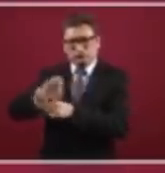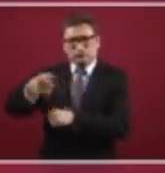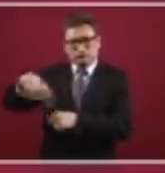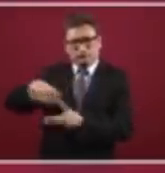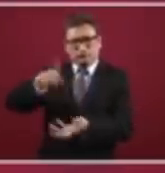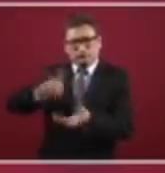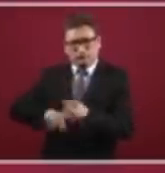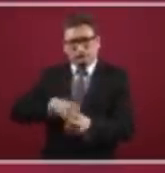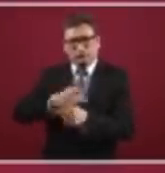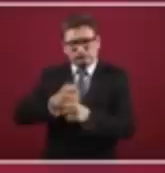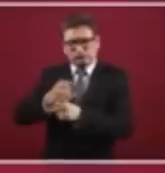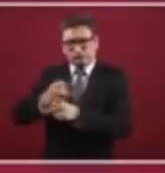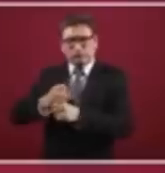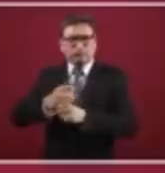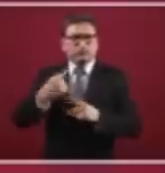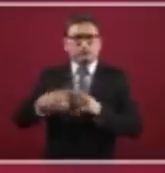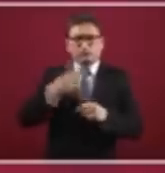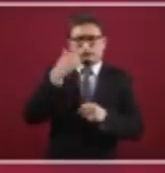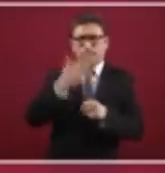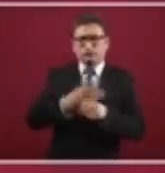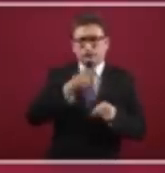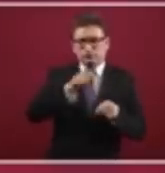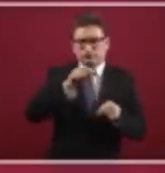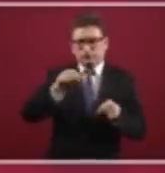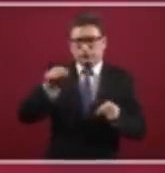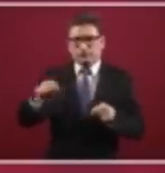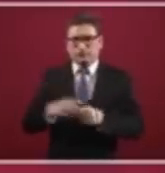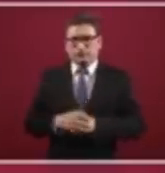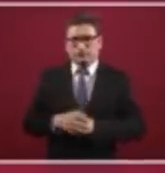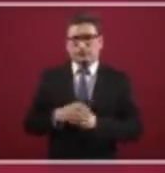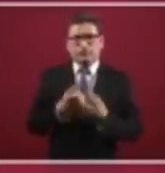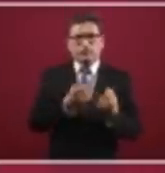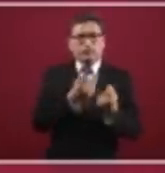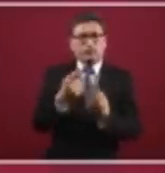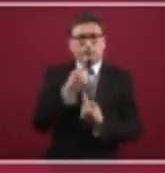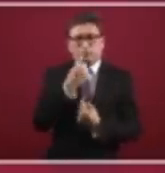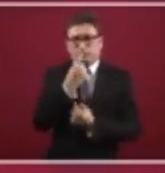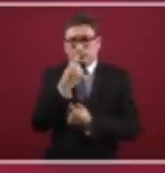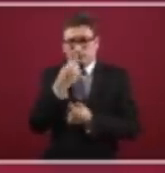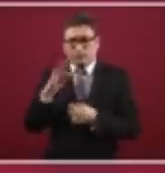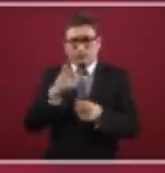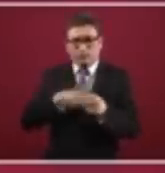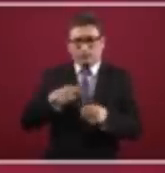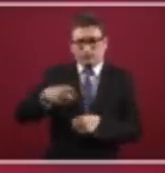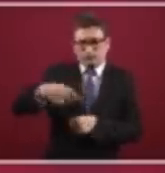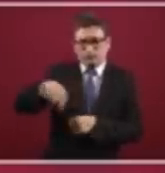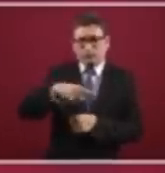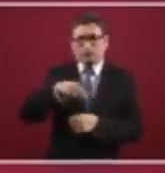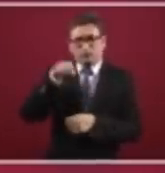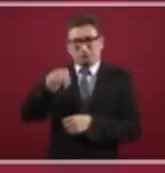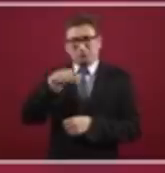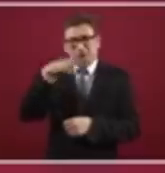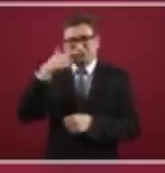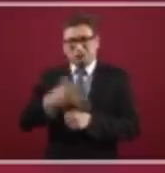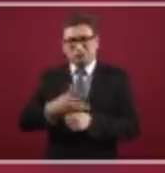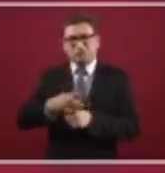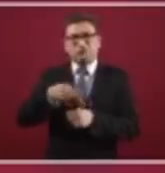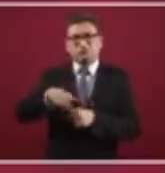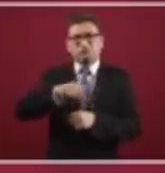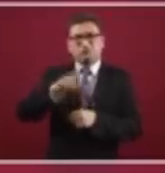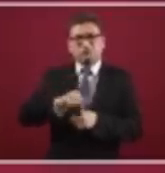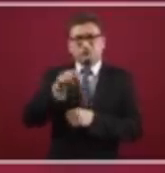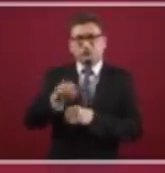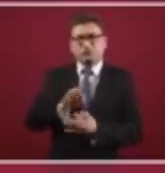definieron responsabilidades para algunos de los policías federales preventivos y que fueron consignados ante la